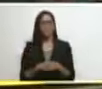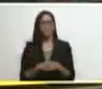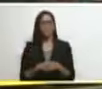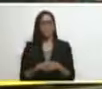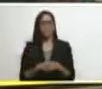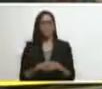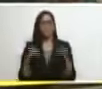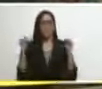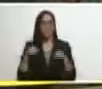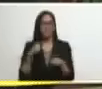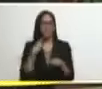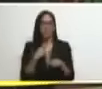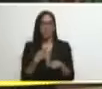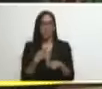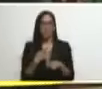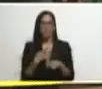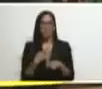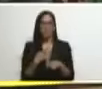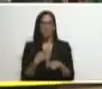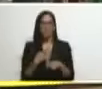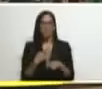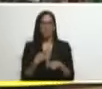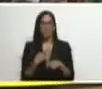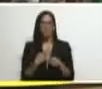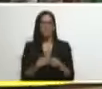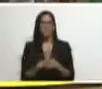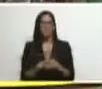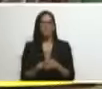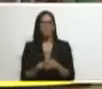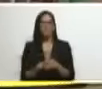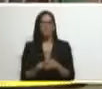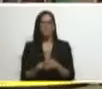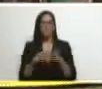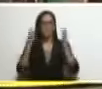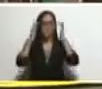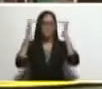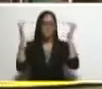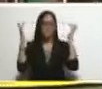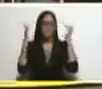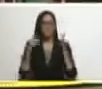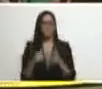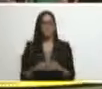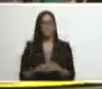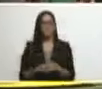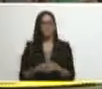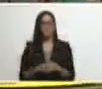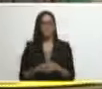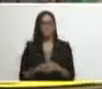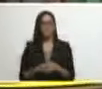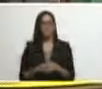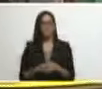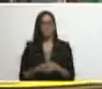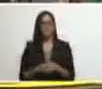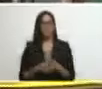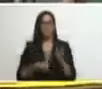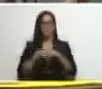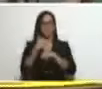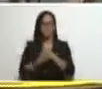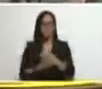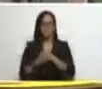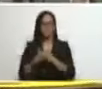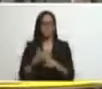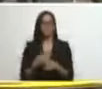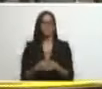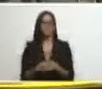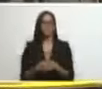así lo digo, con inteligencia, con estrategia,